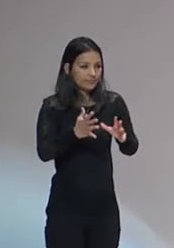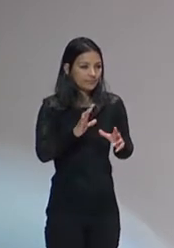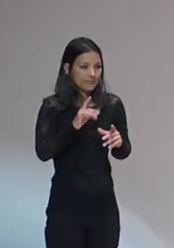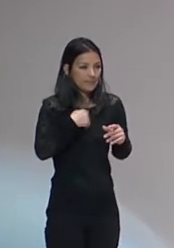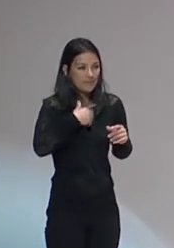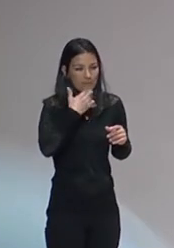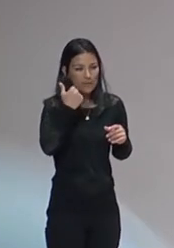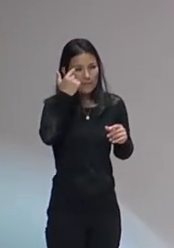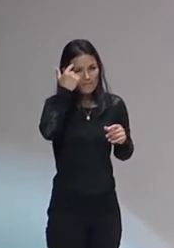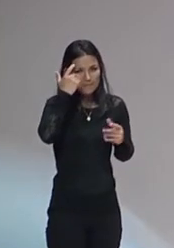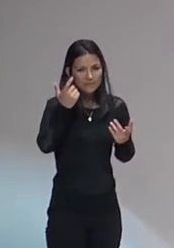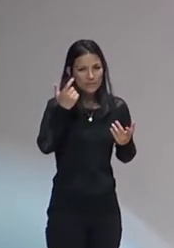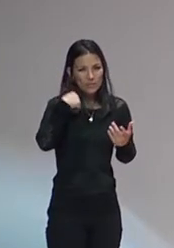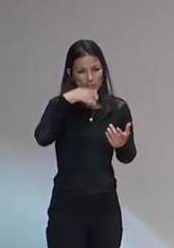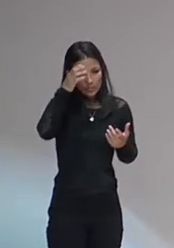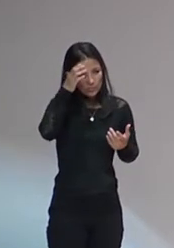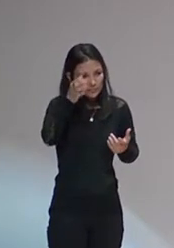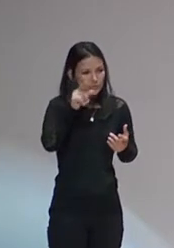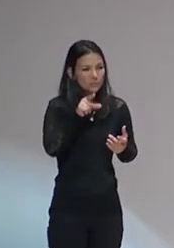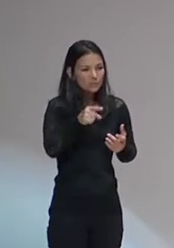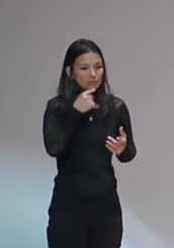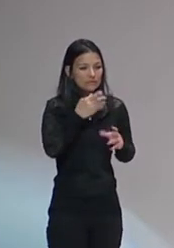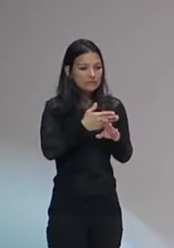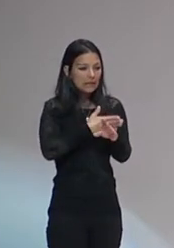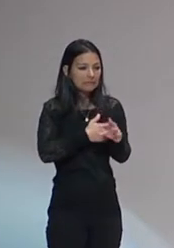concepto muy trabajado